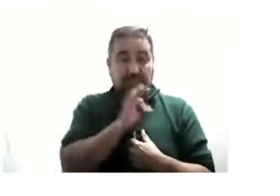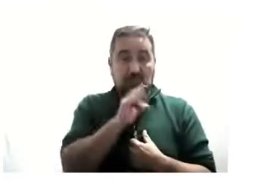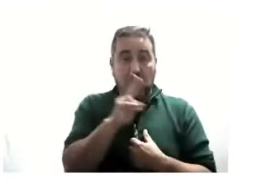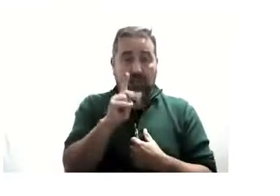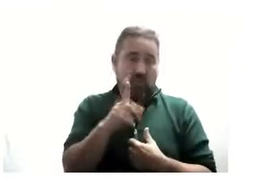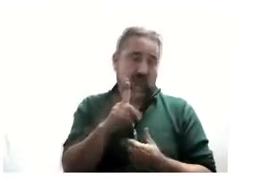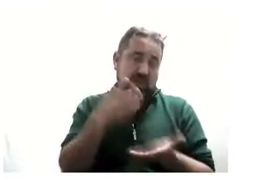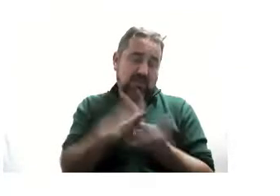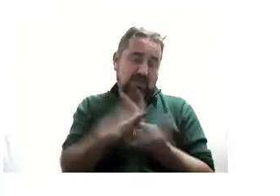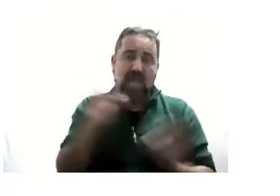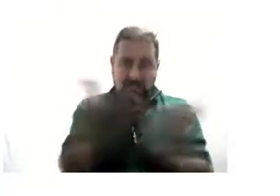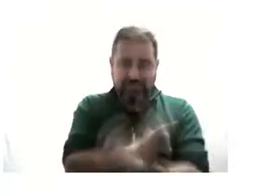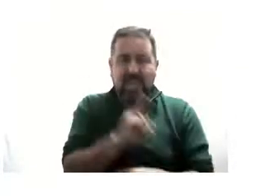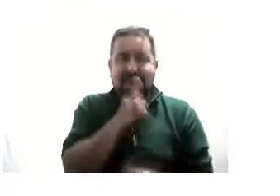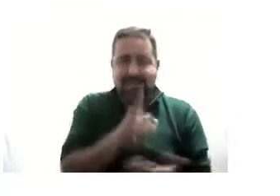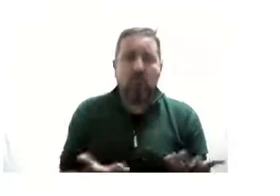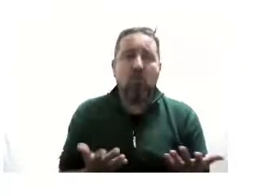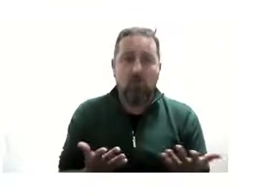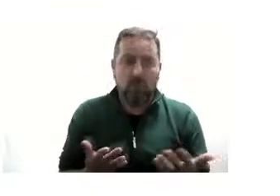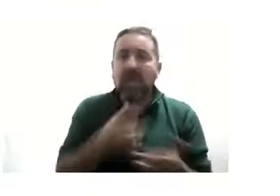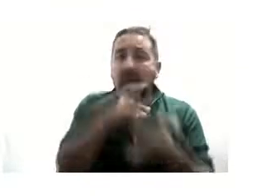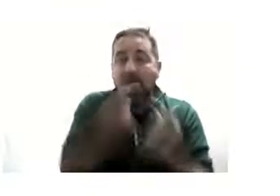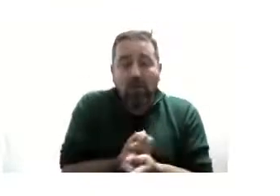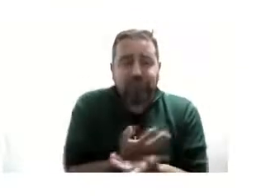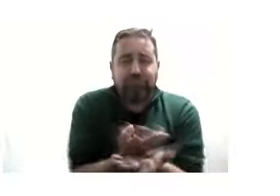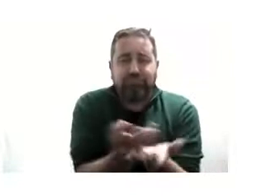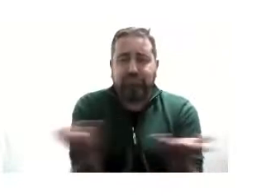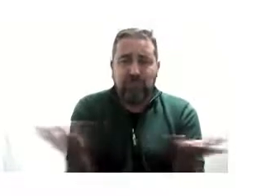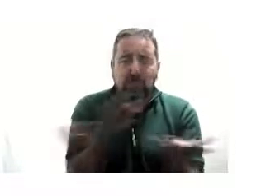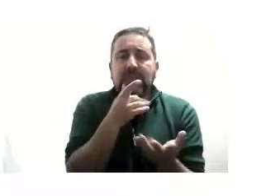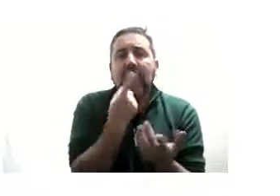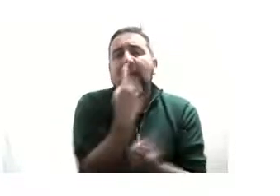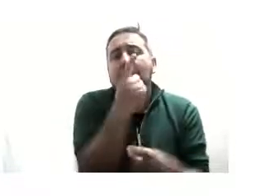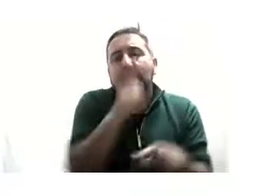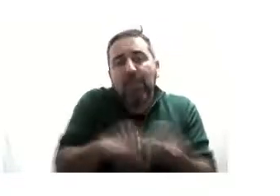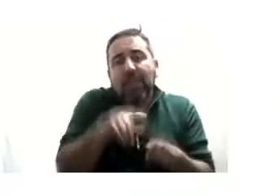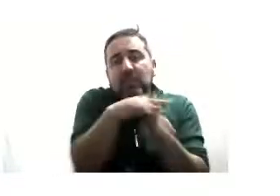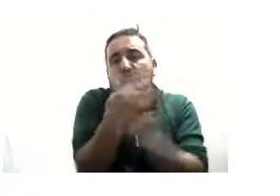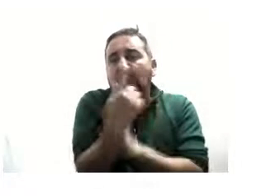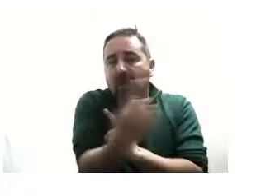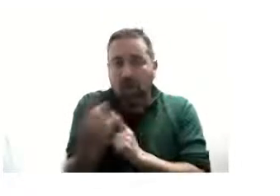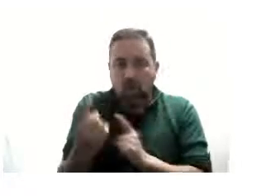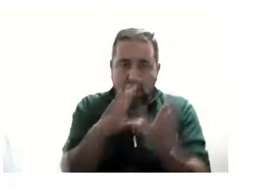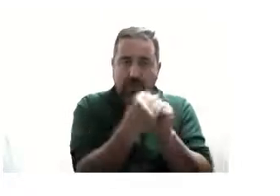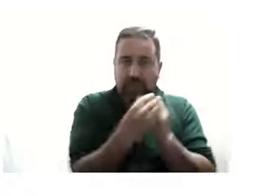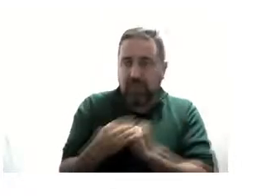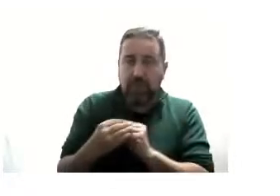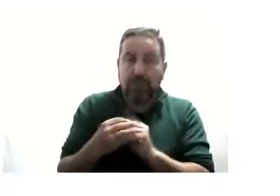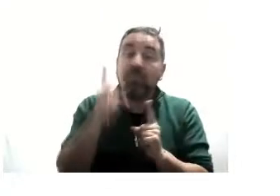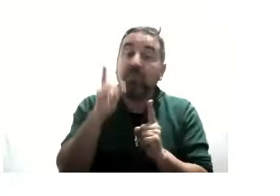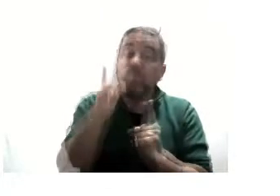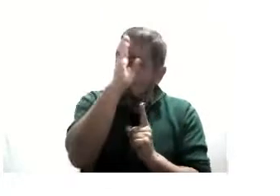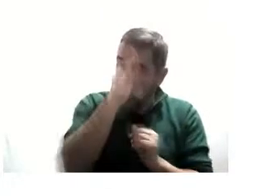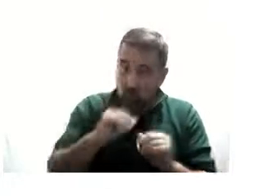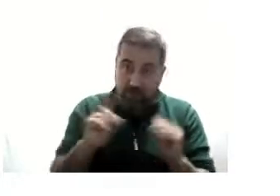tener una gran disponibilidad y elegir la mejor herramienta para cada caso. Y luego, algo que tampoco debemos olvidar,